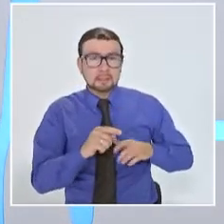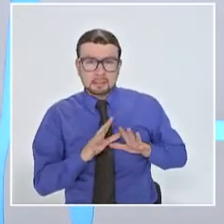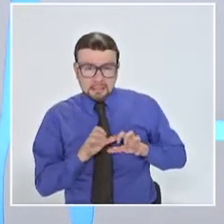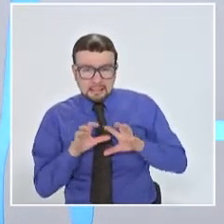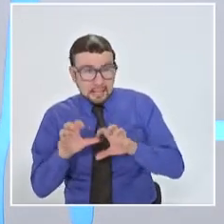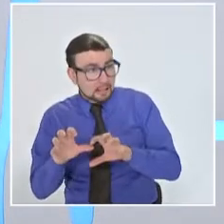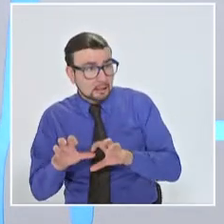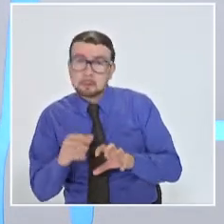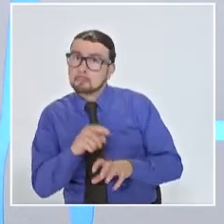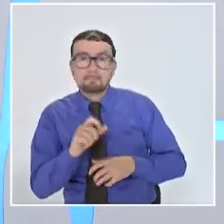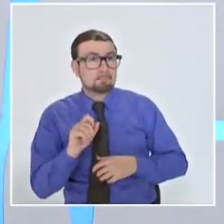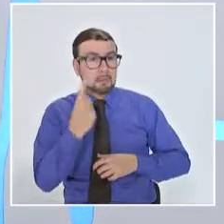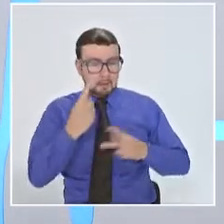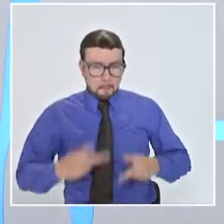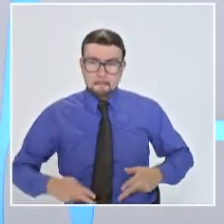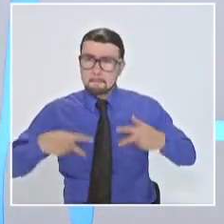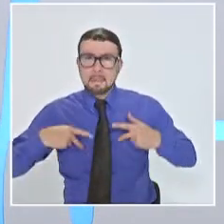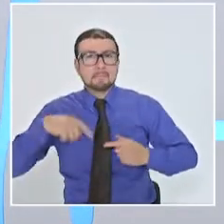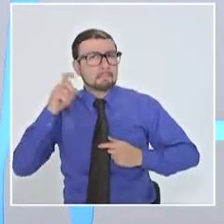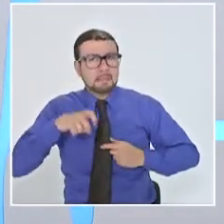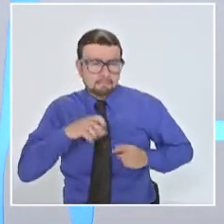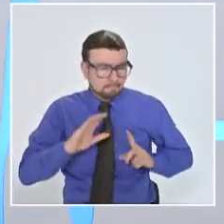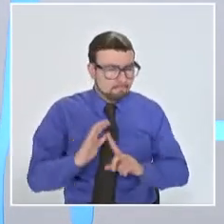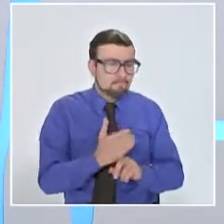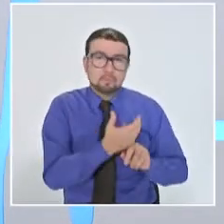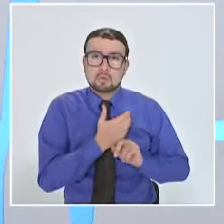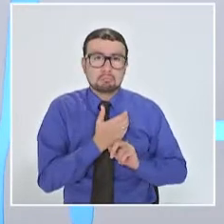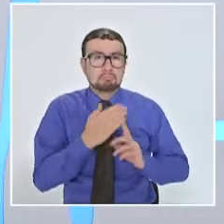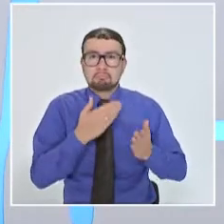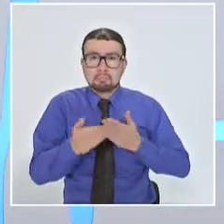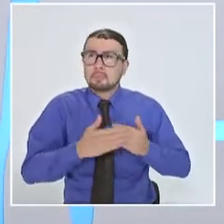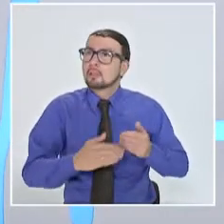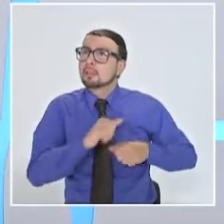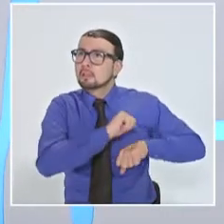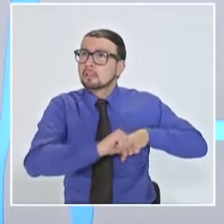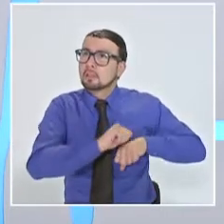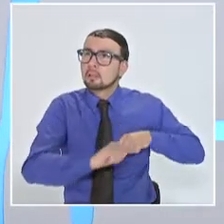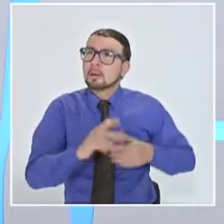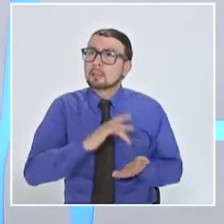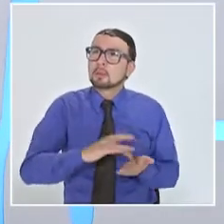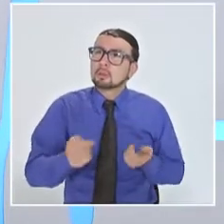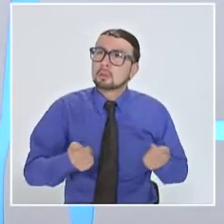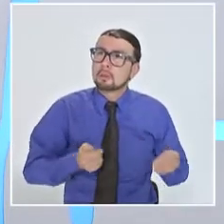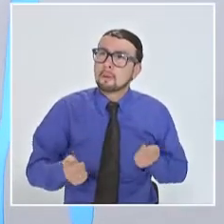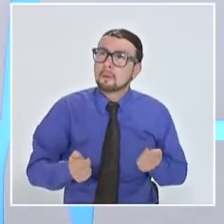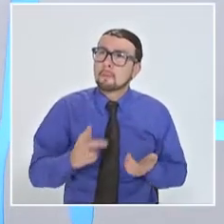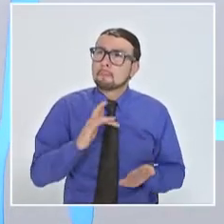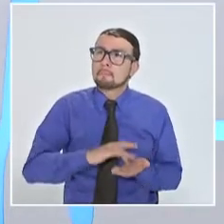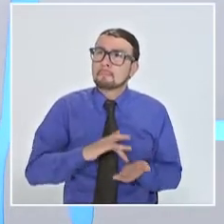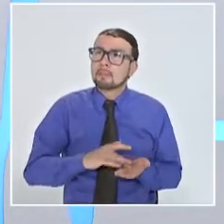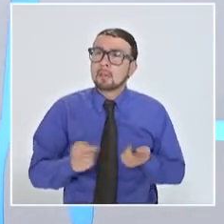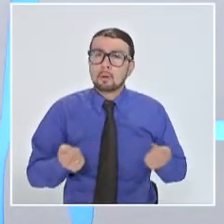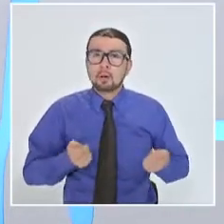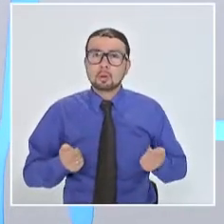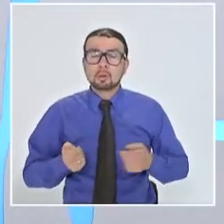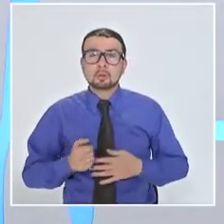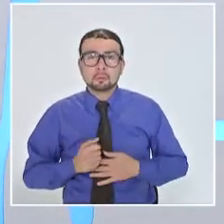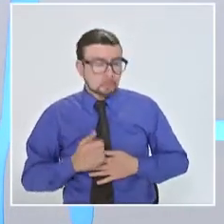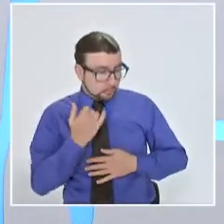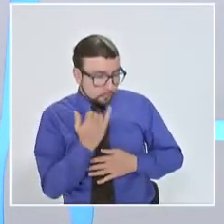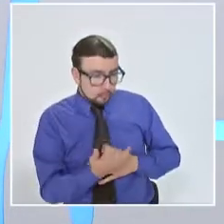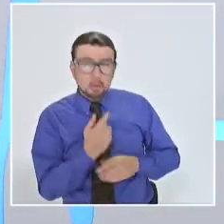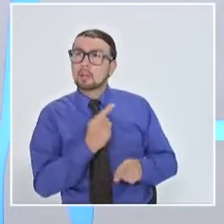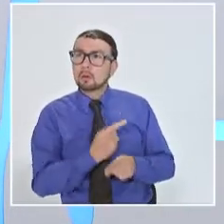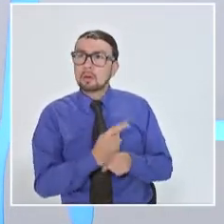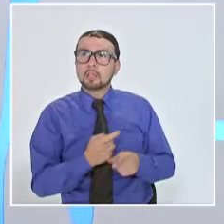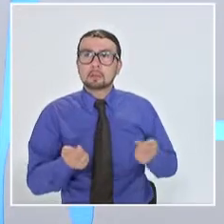más importante es conservar la vida de la paciente. Entonces, hoy existen técnicas para sacar el tumor y conservar el seno